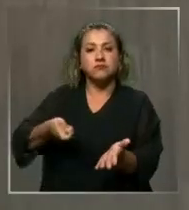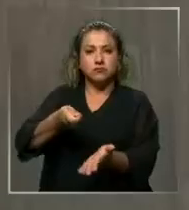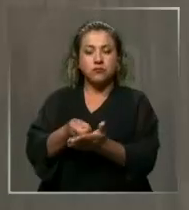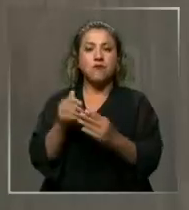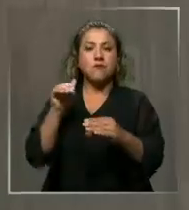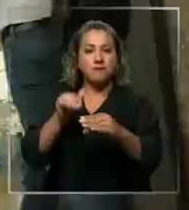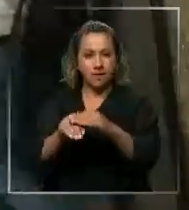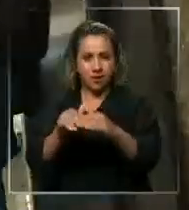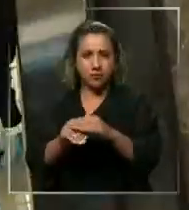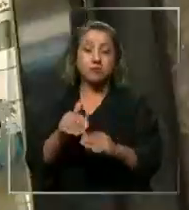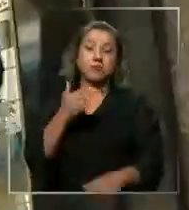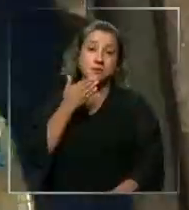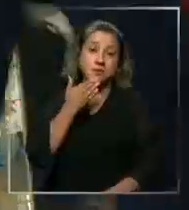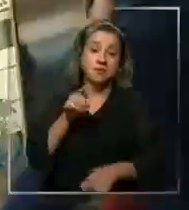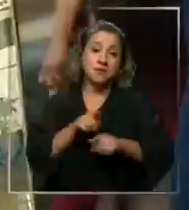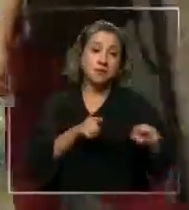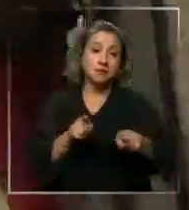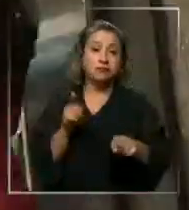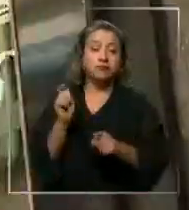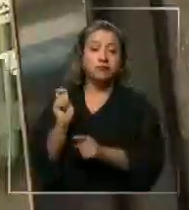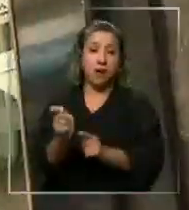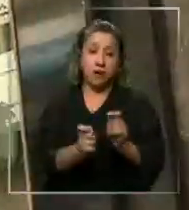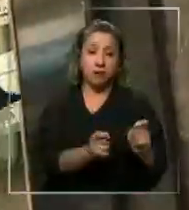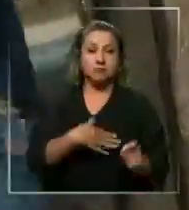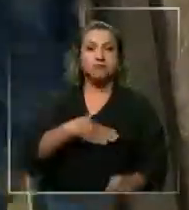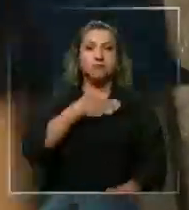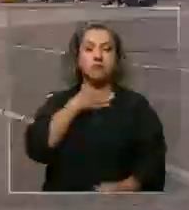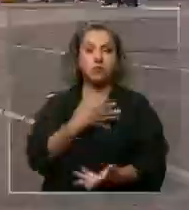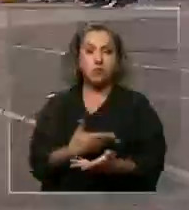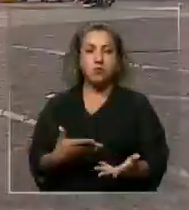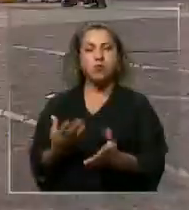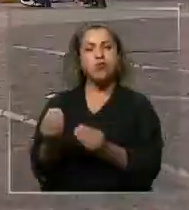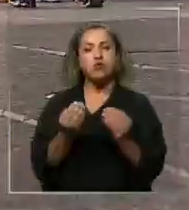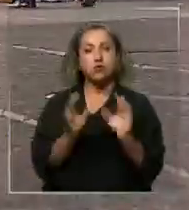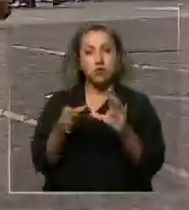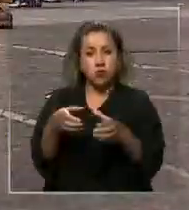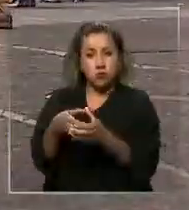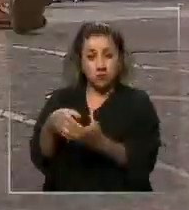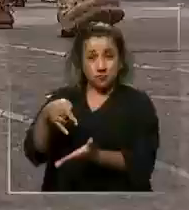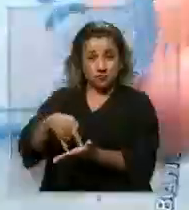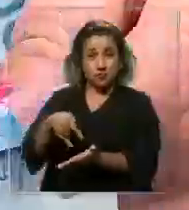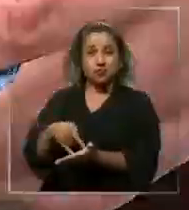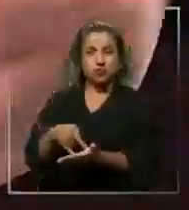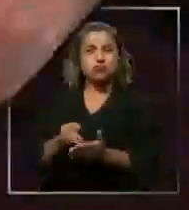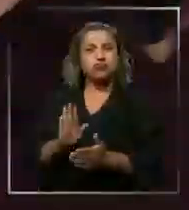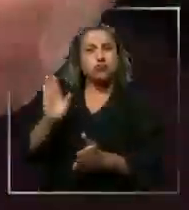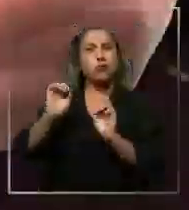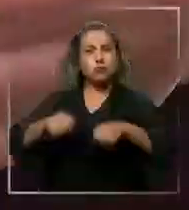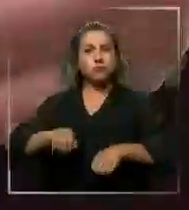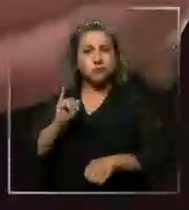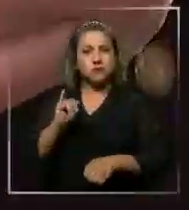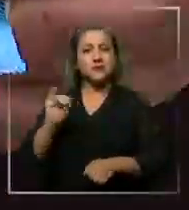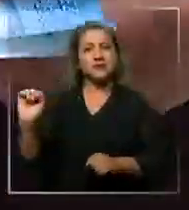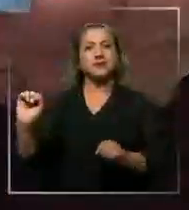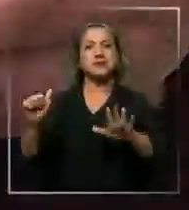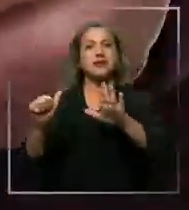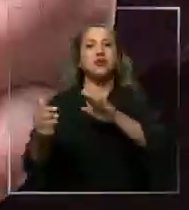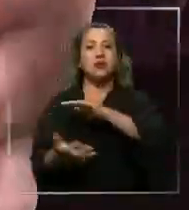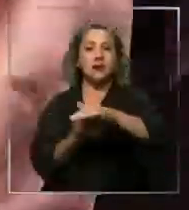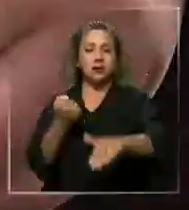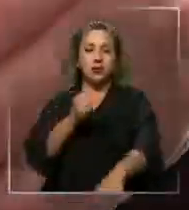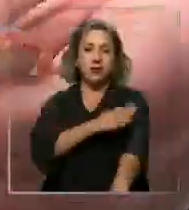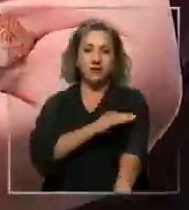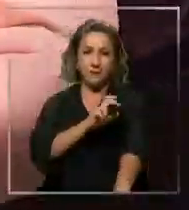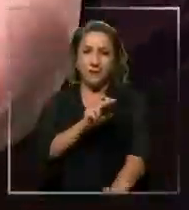bancarias y no bancarias hasta ahora son muy pocos los parlamentarios que se han manifestado completamente a favor de un sexto retiro de fondos